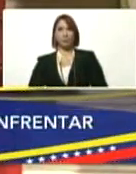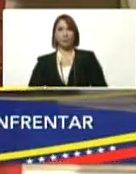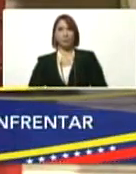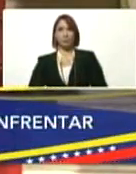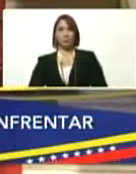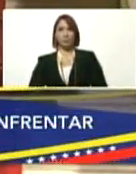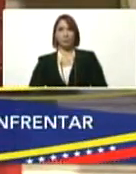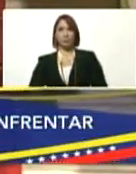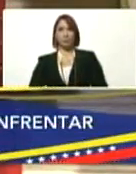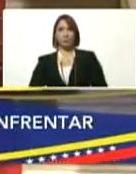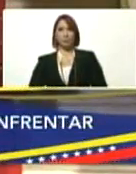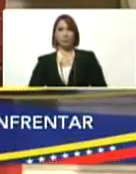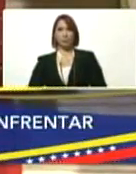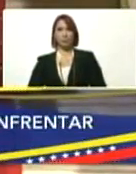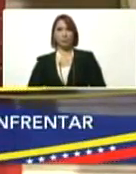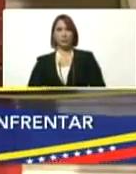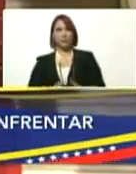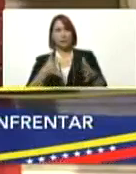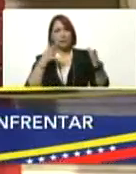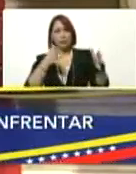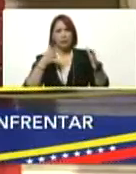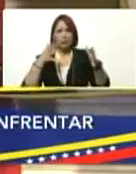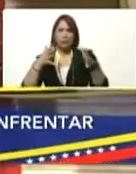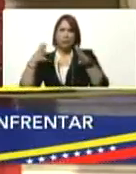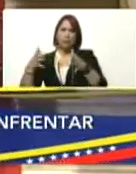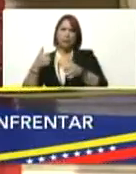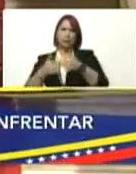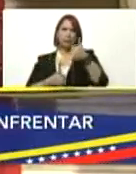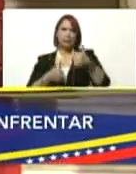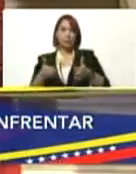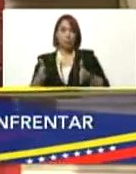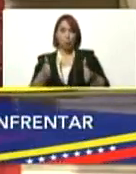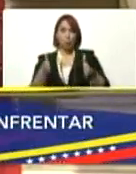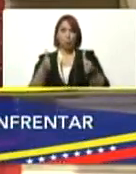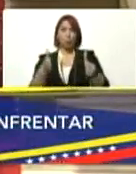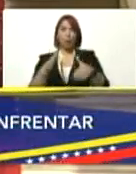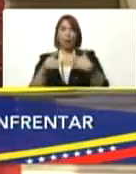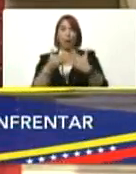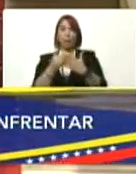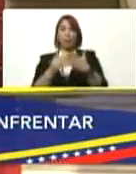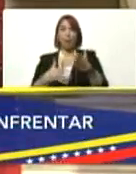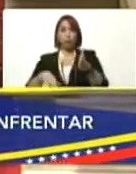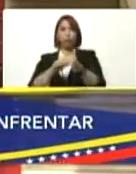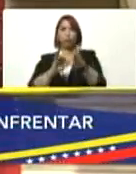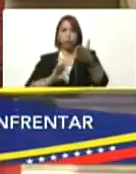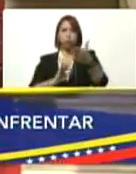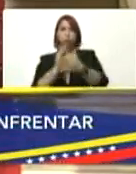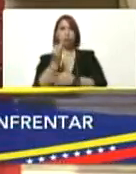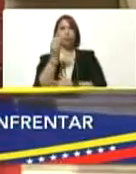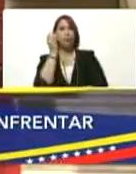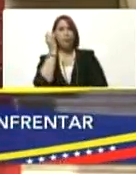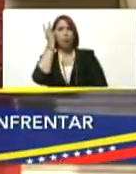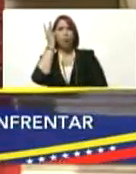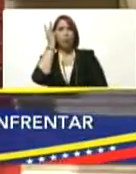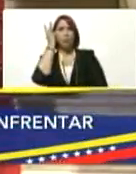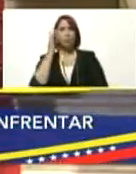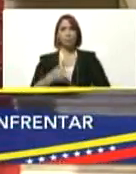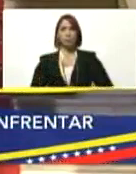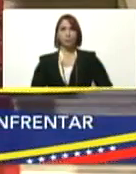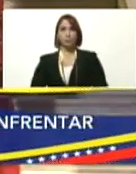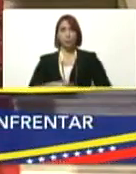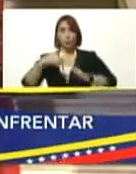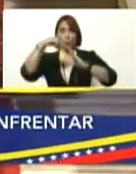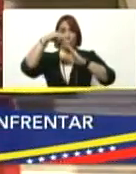vamos orientando el camino hacia una refundación creadora y